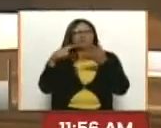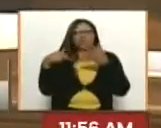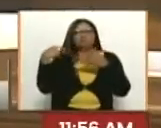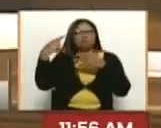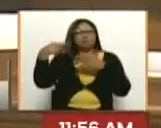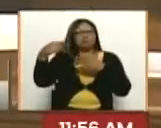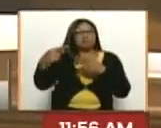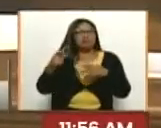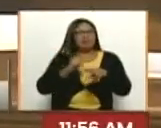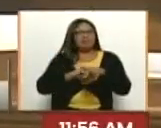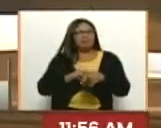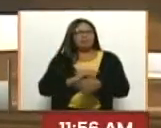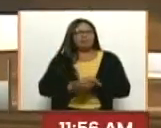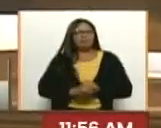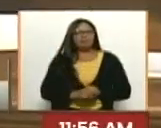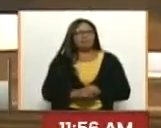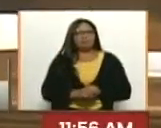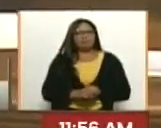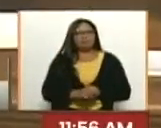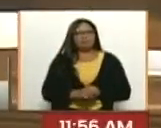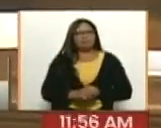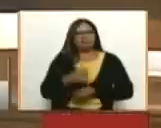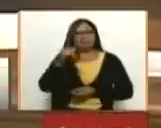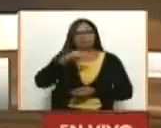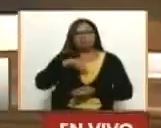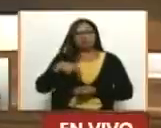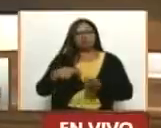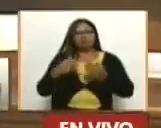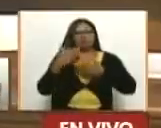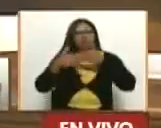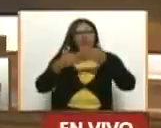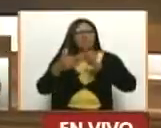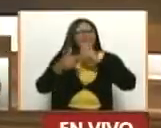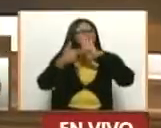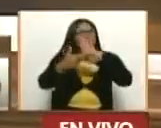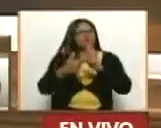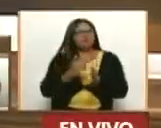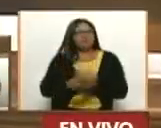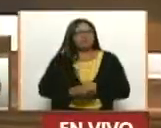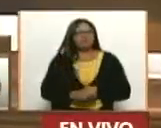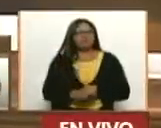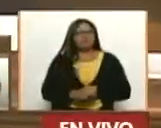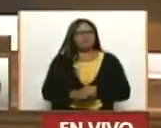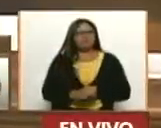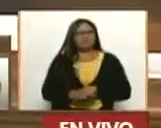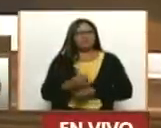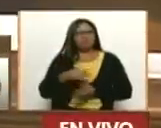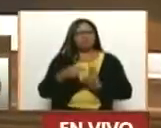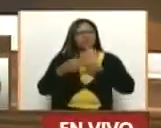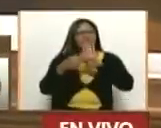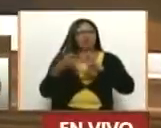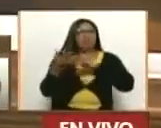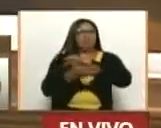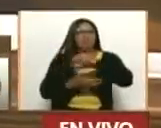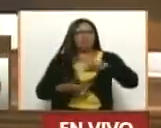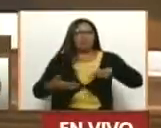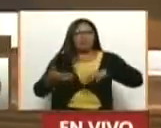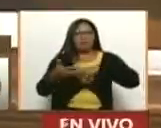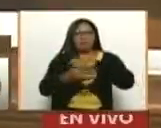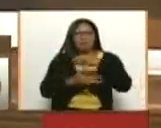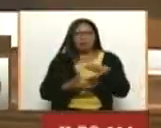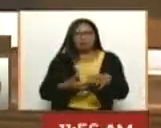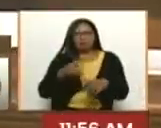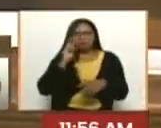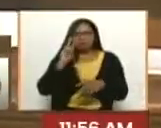tiempo. Y aquí se nos venía presentando, o se nos presenta un problema